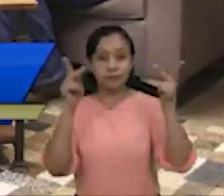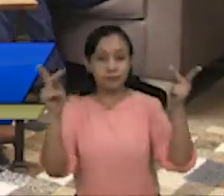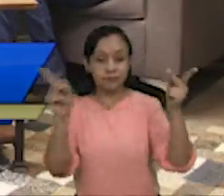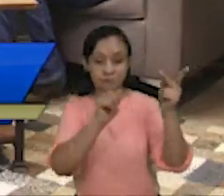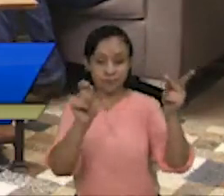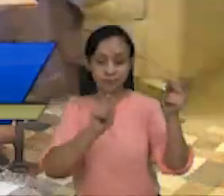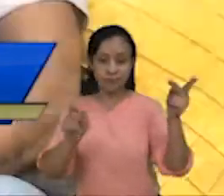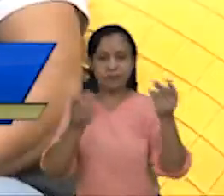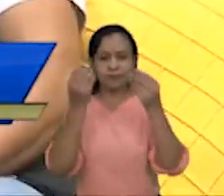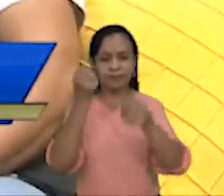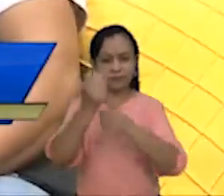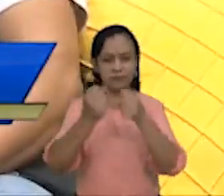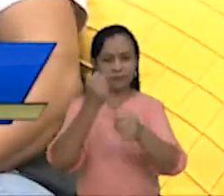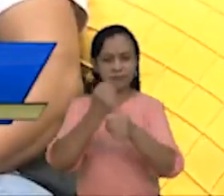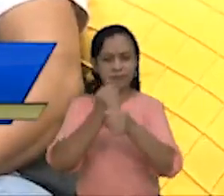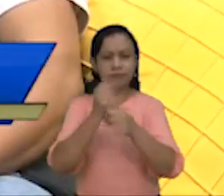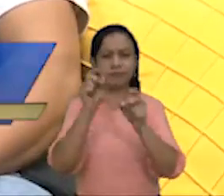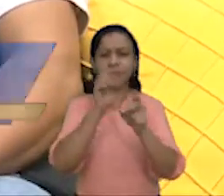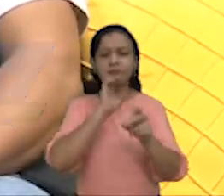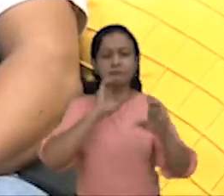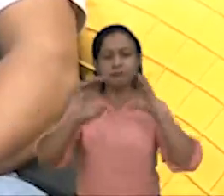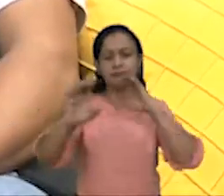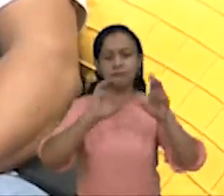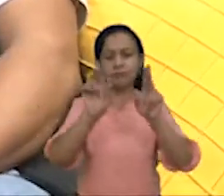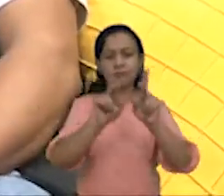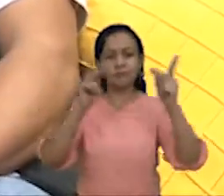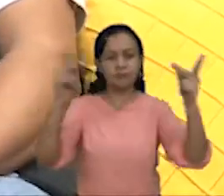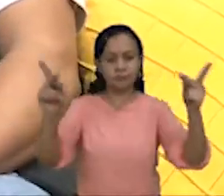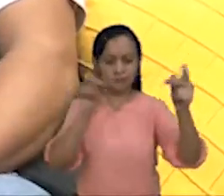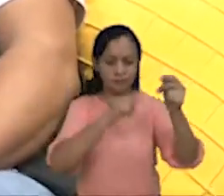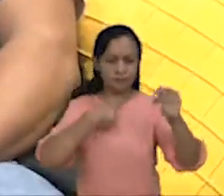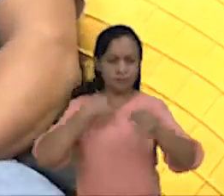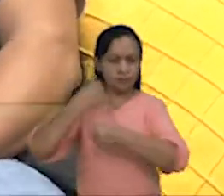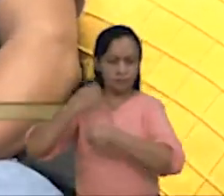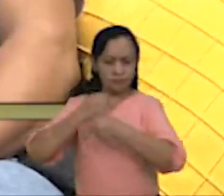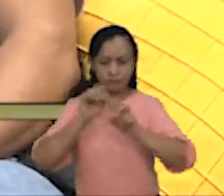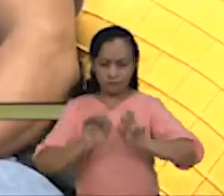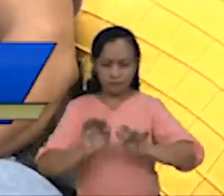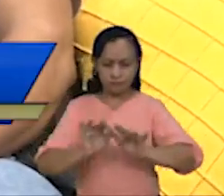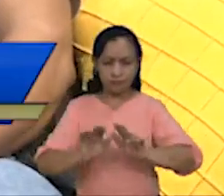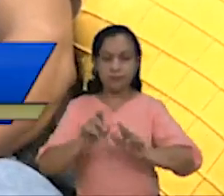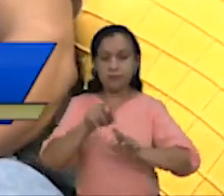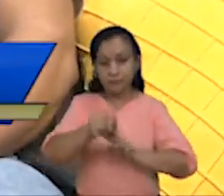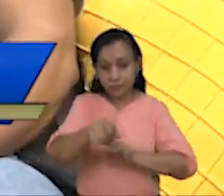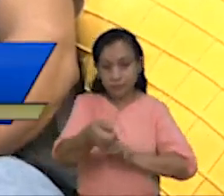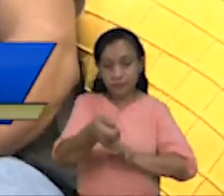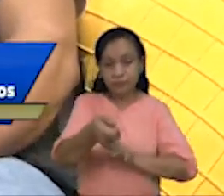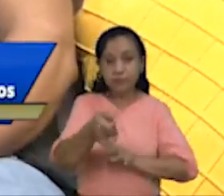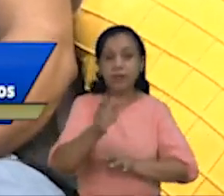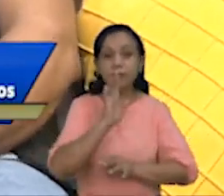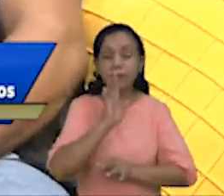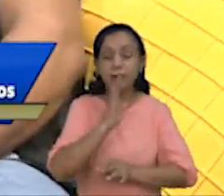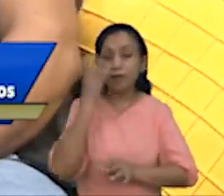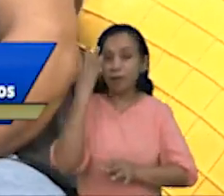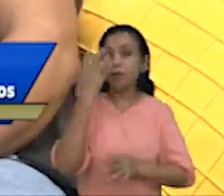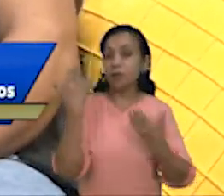trabajando muchos años en un medio de comunicación escrito, pero la experiencia que te da la radio es